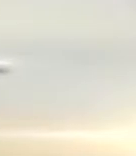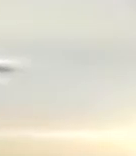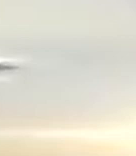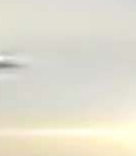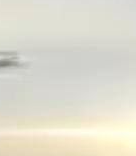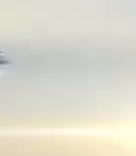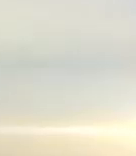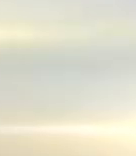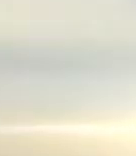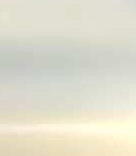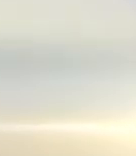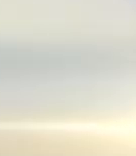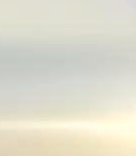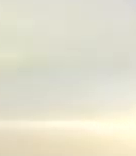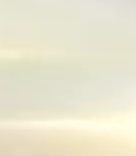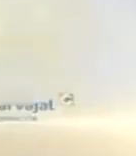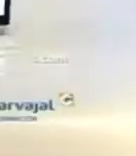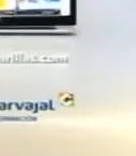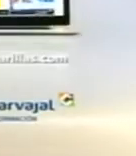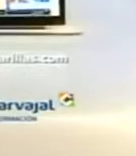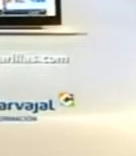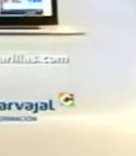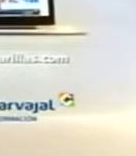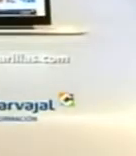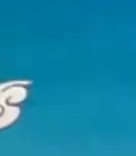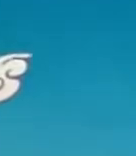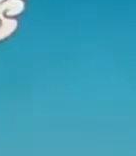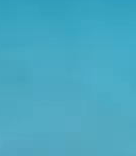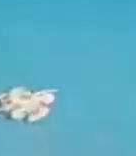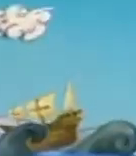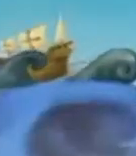telefónicas, páginasamarillas.com y sus aplicativos móviles.